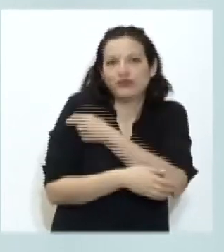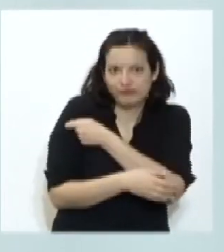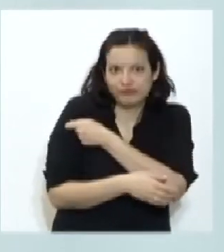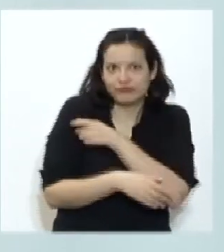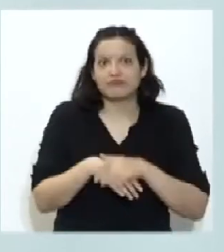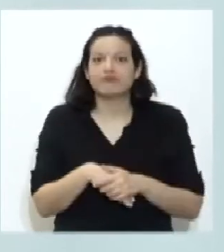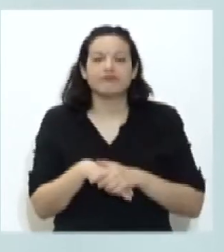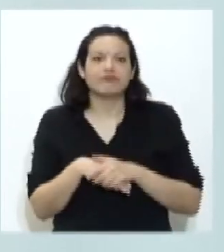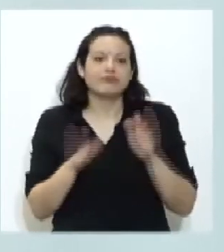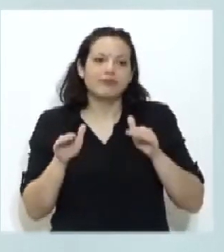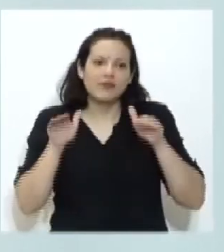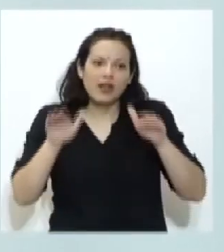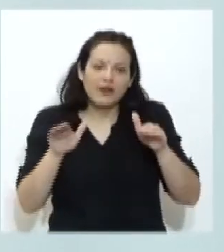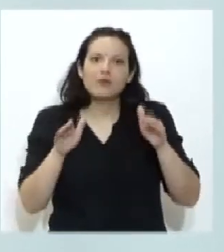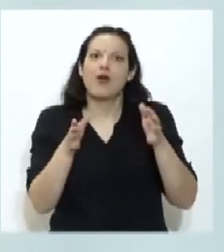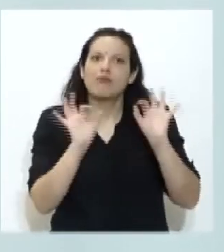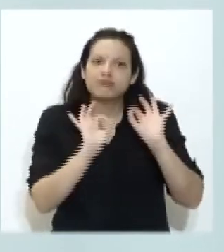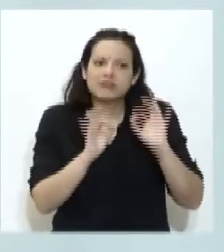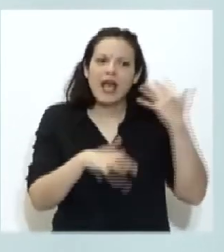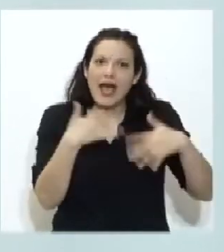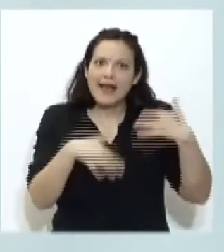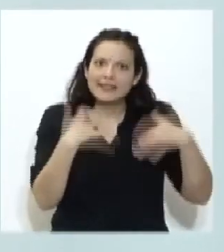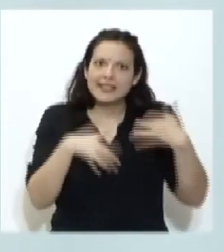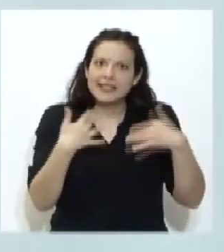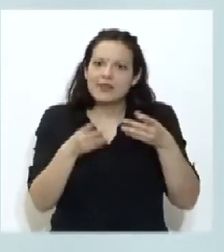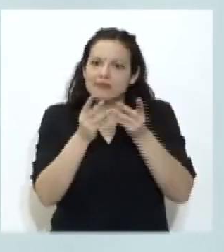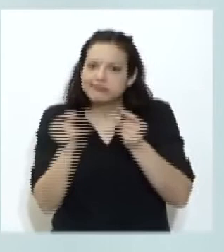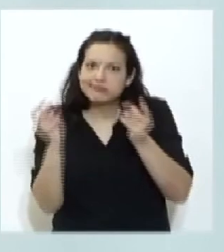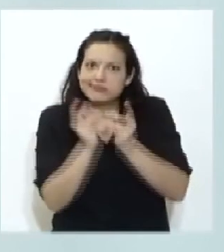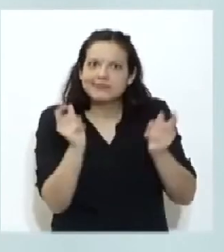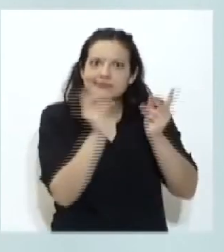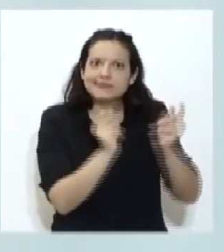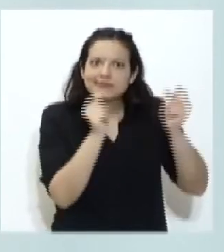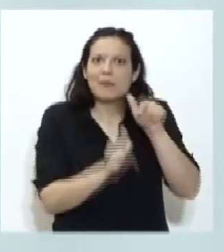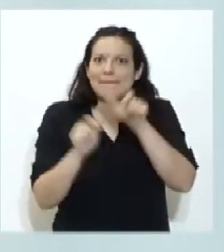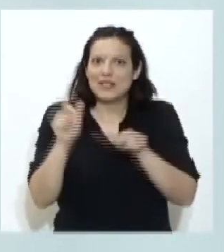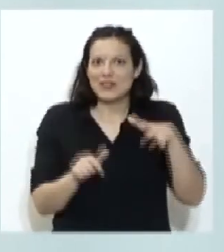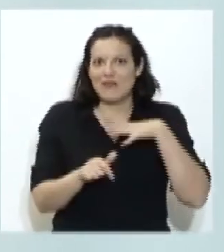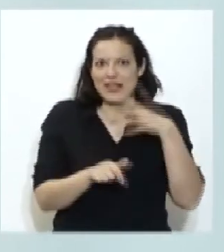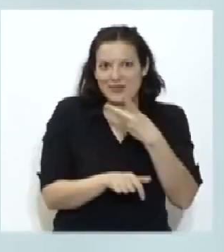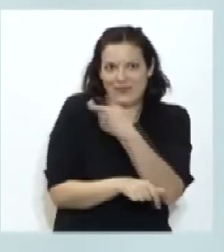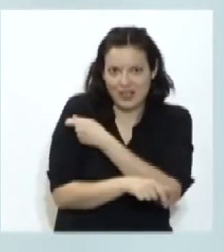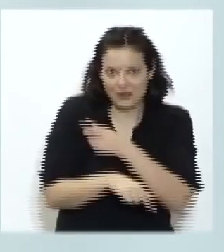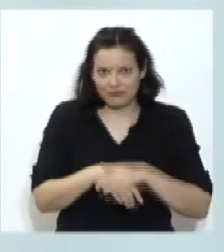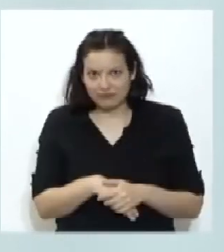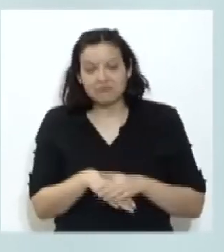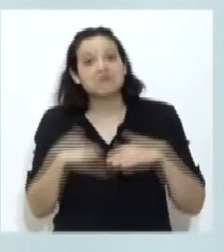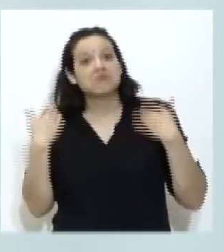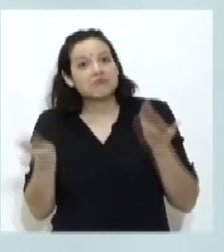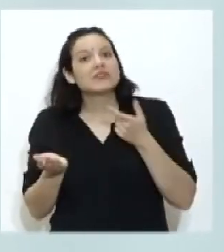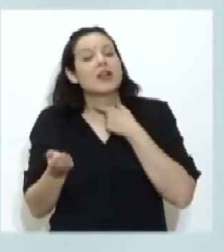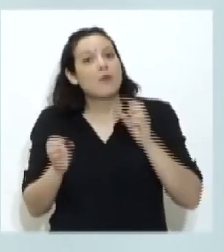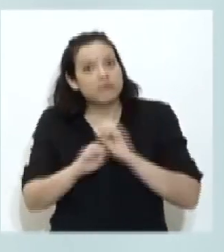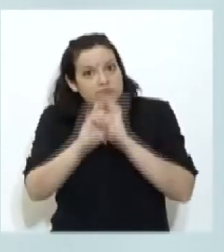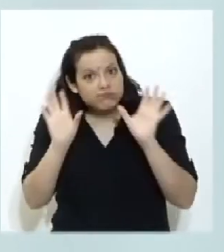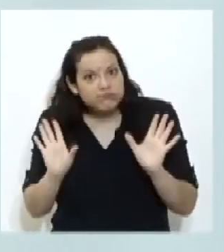completando y acelerando el fin de los esquemas de las personas que lo requieran por eso queremos recalcar que